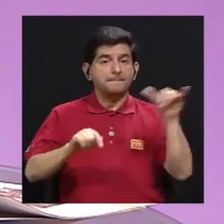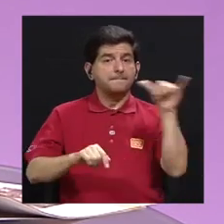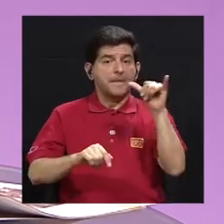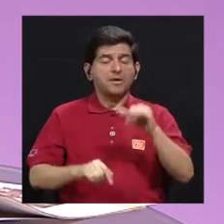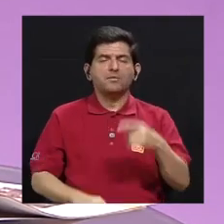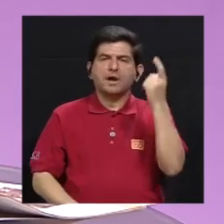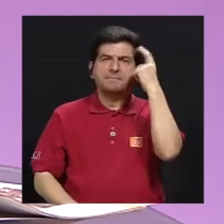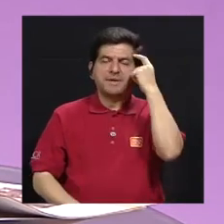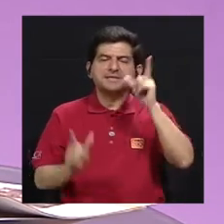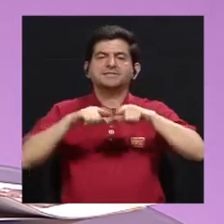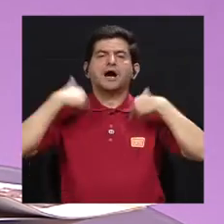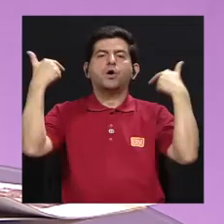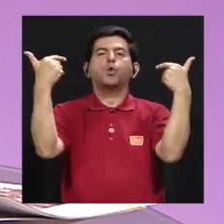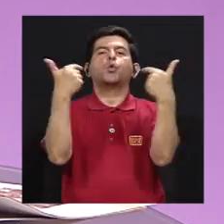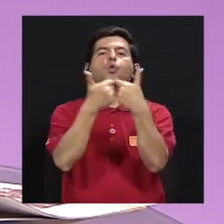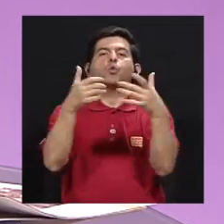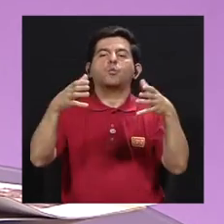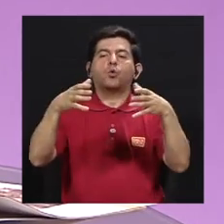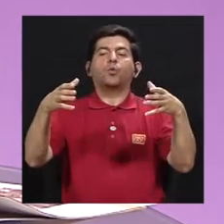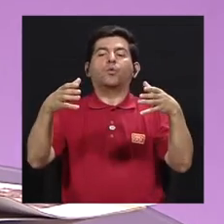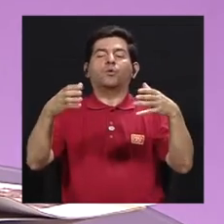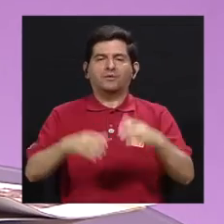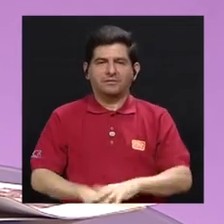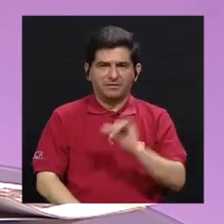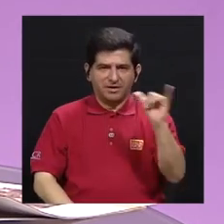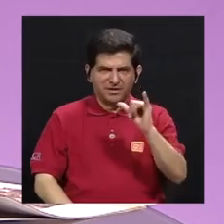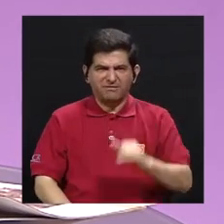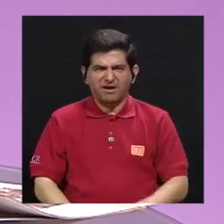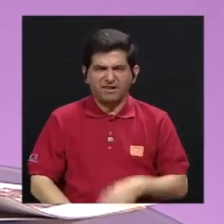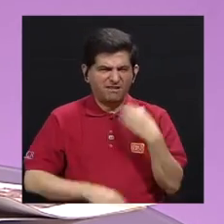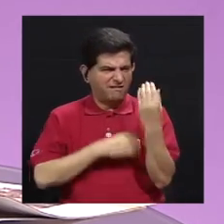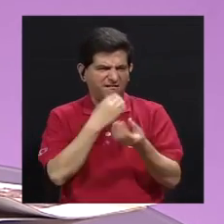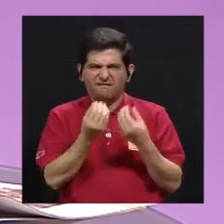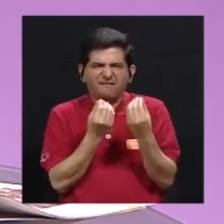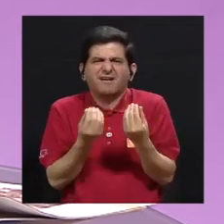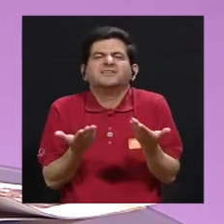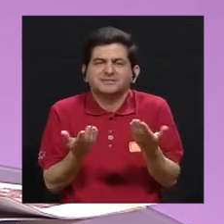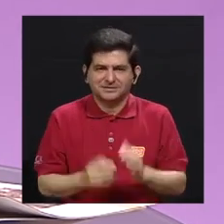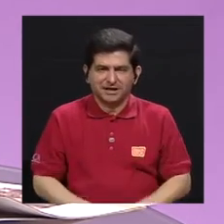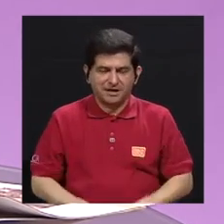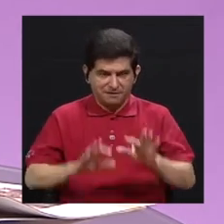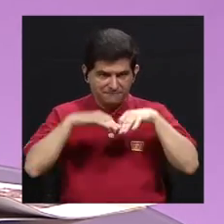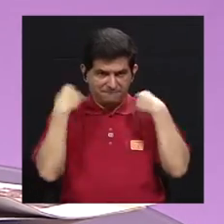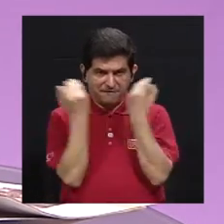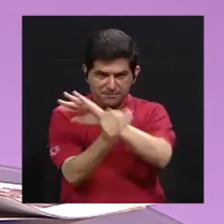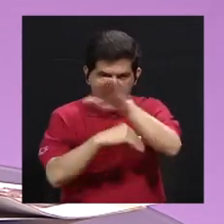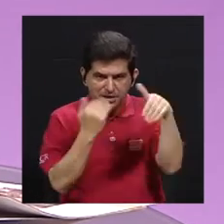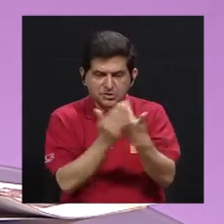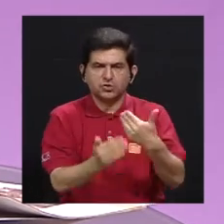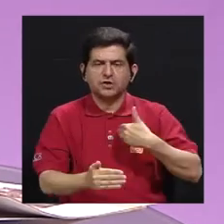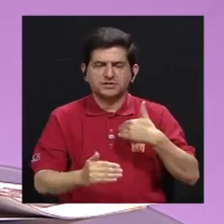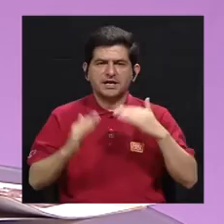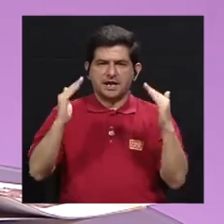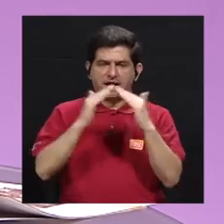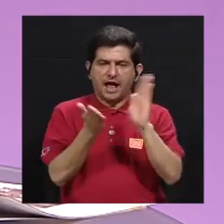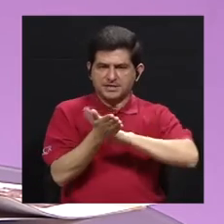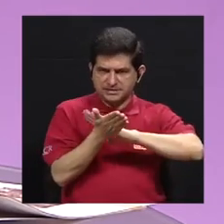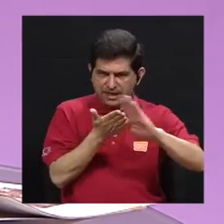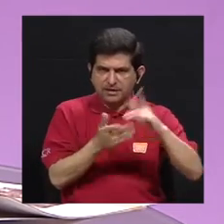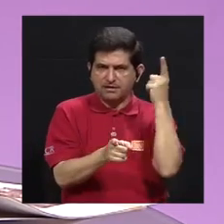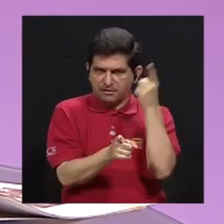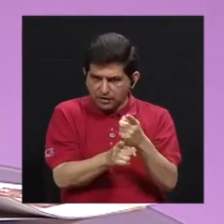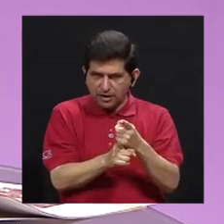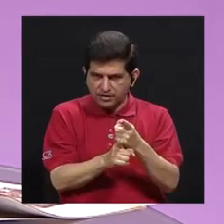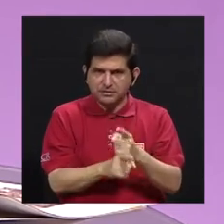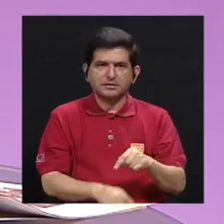también pensando en el grupo y pensando en cómo hacer que estas familias logren tener una vivienda digna